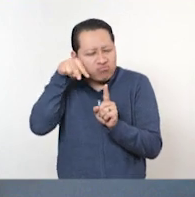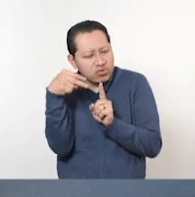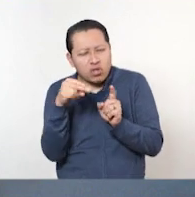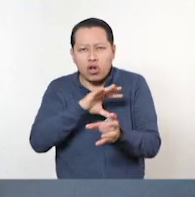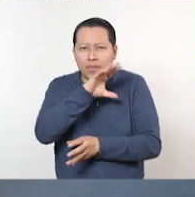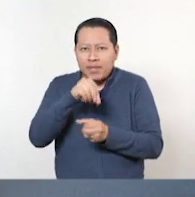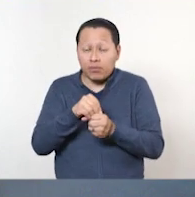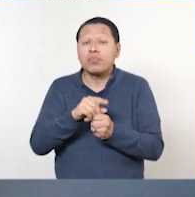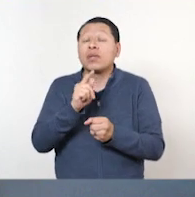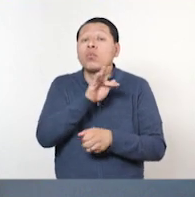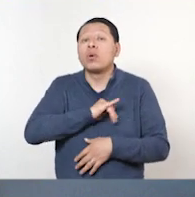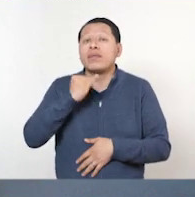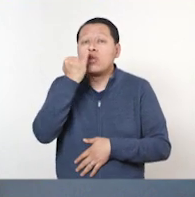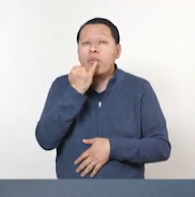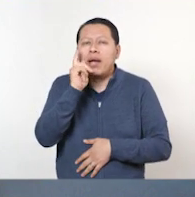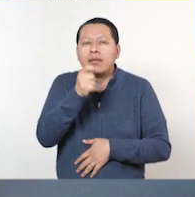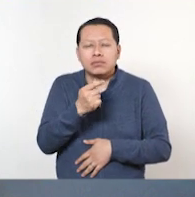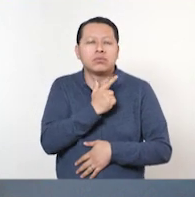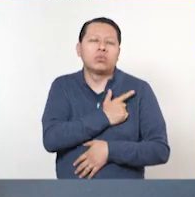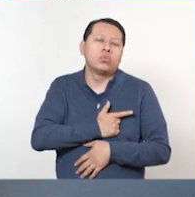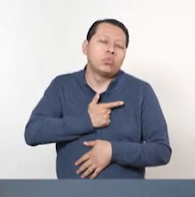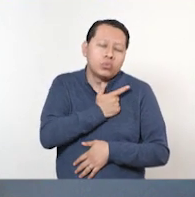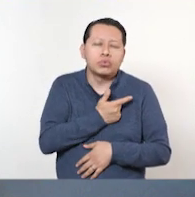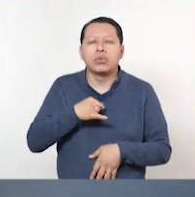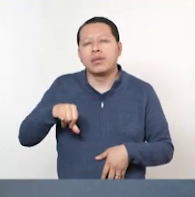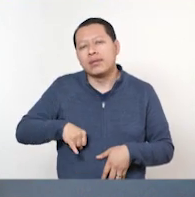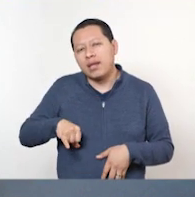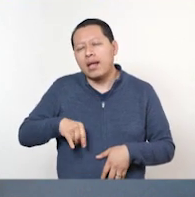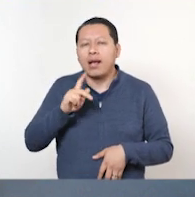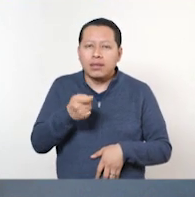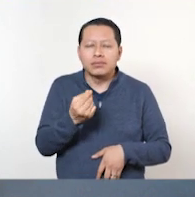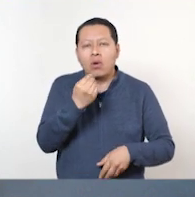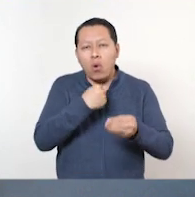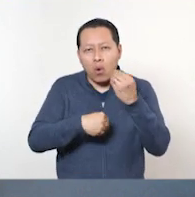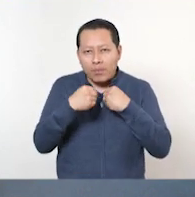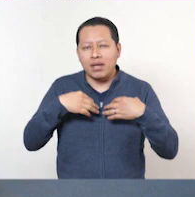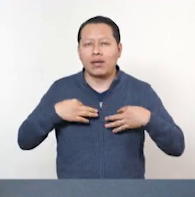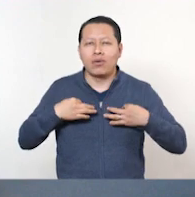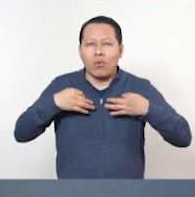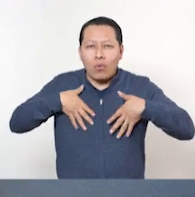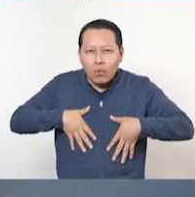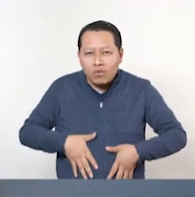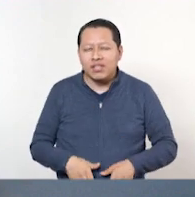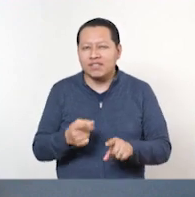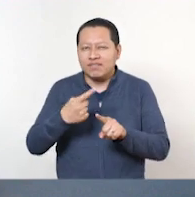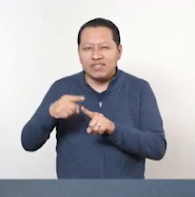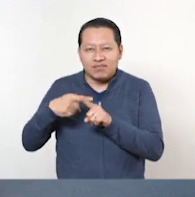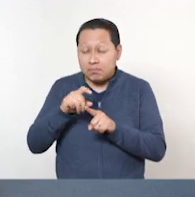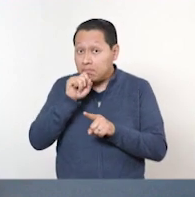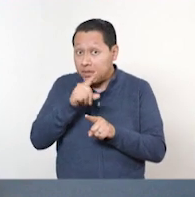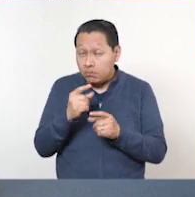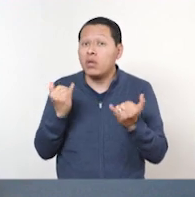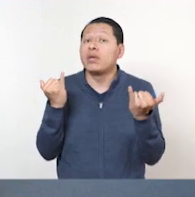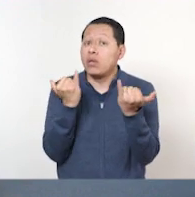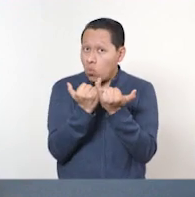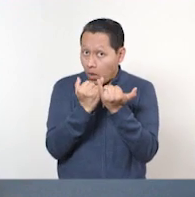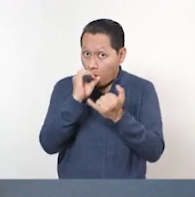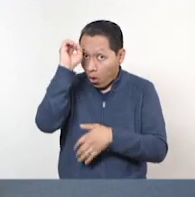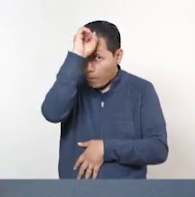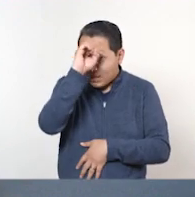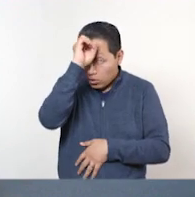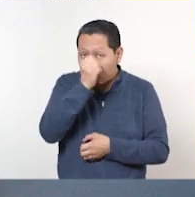nuestra lengua que expresamos nuestros gustos e intereses, como lo que comemos o vestimos. También expresamos